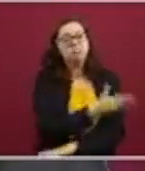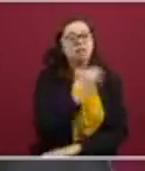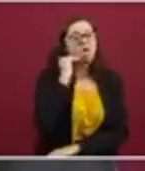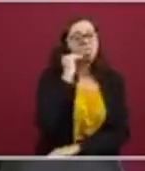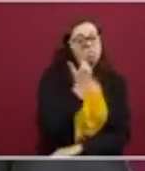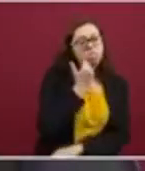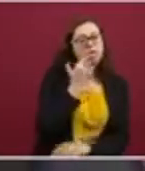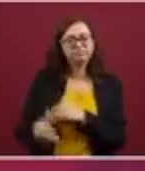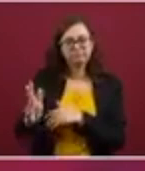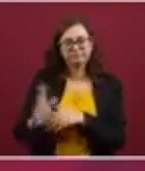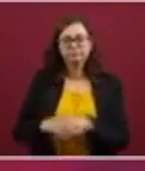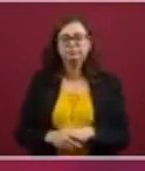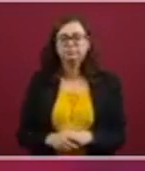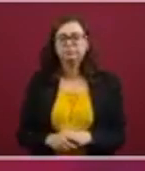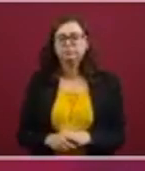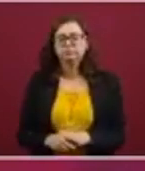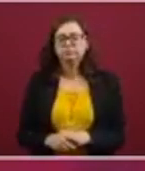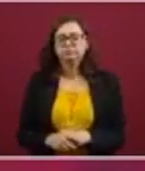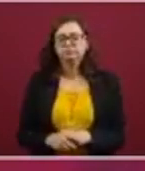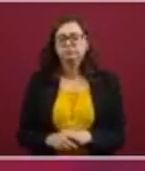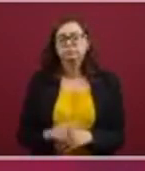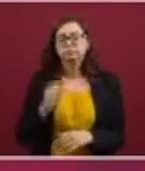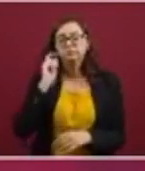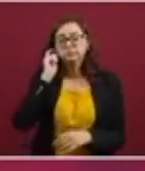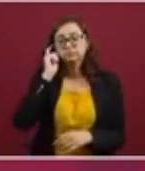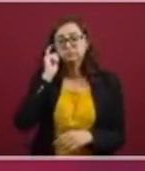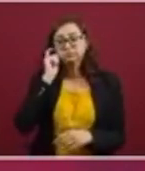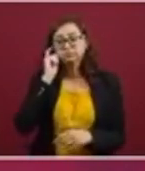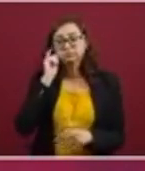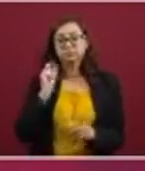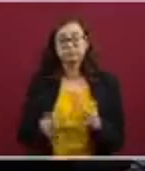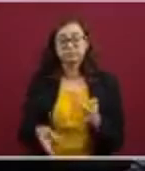sin ayuda de las empresas. Cerca de la relación